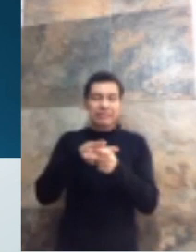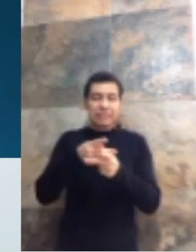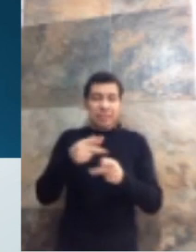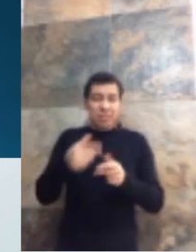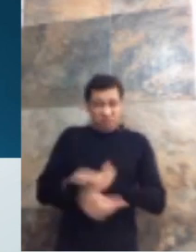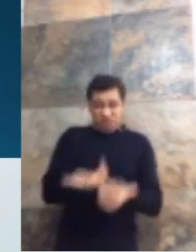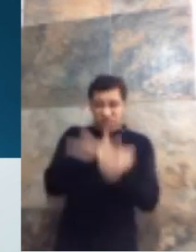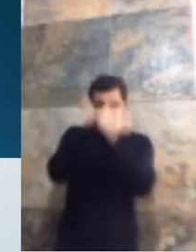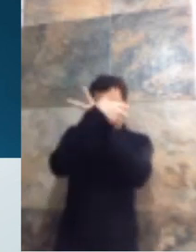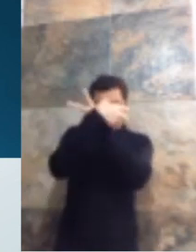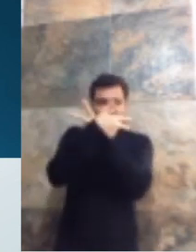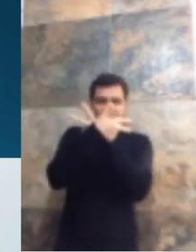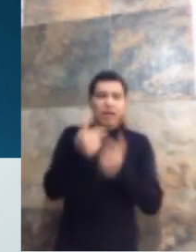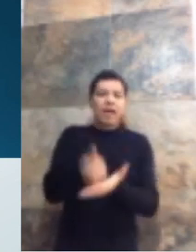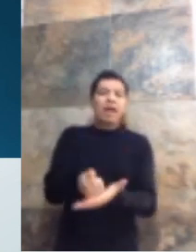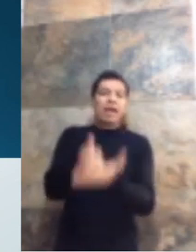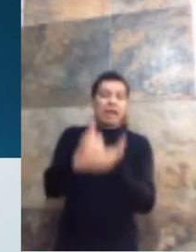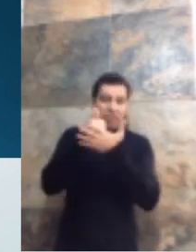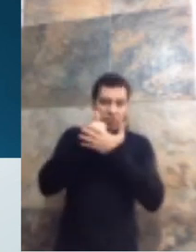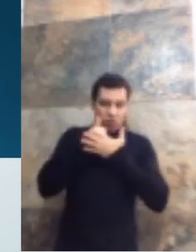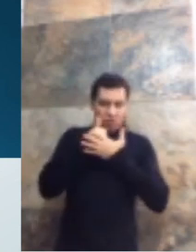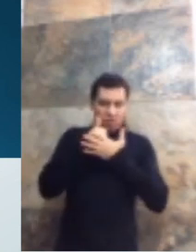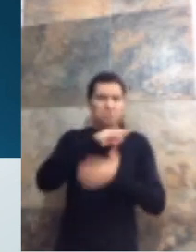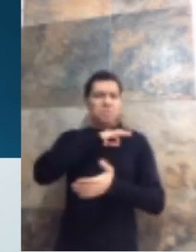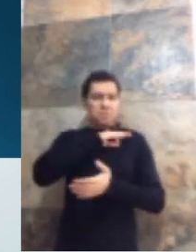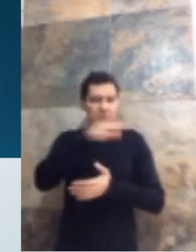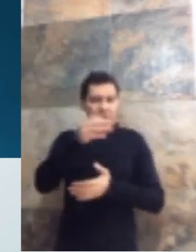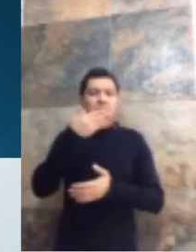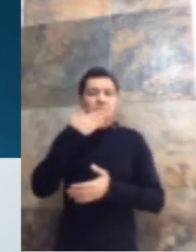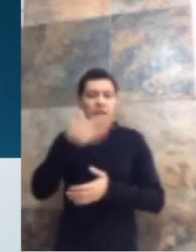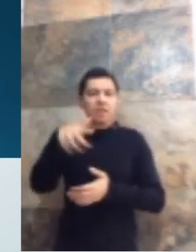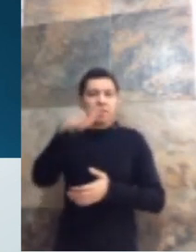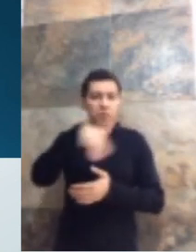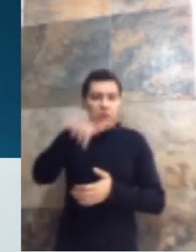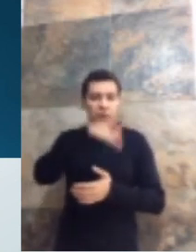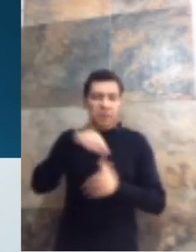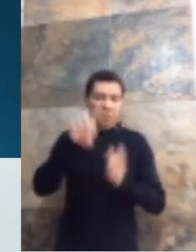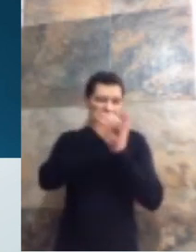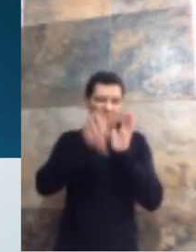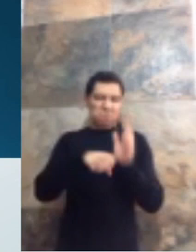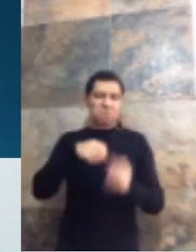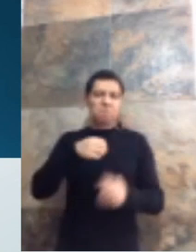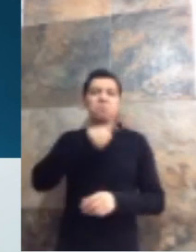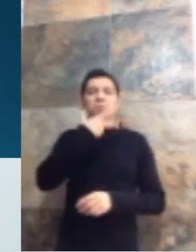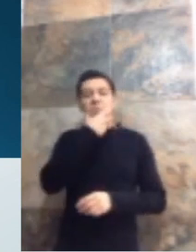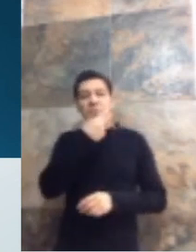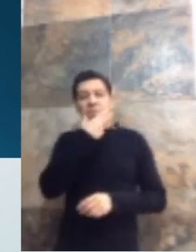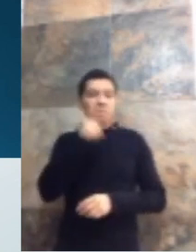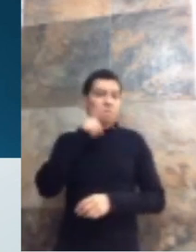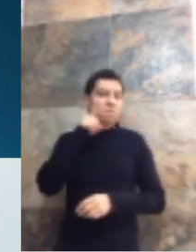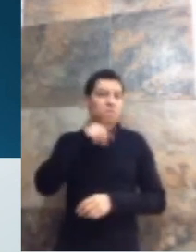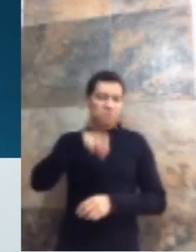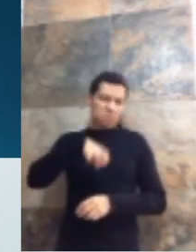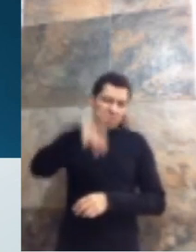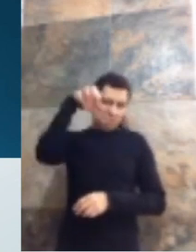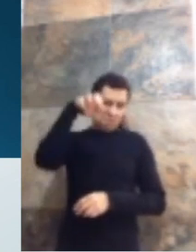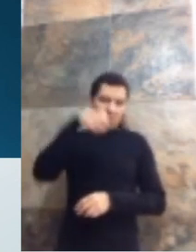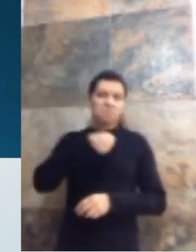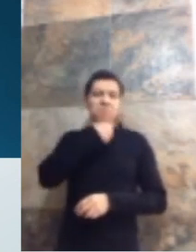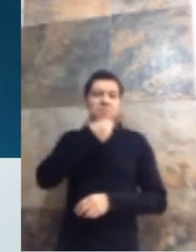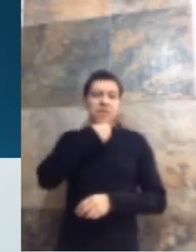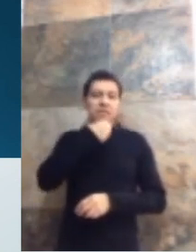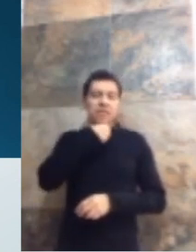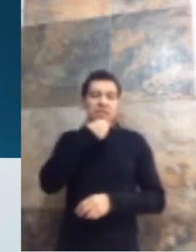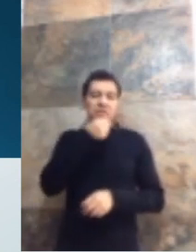o una persona que además de vivir sola tiene 70 u 80 años de edad y que además tiene un padecimiento